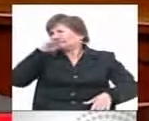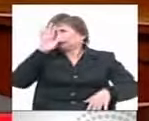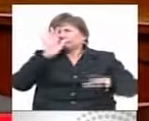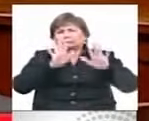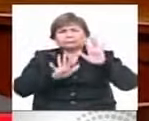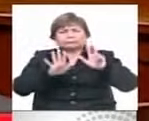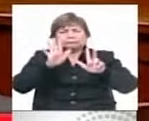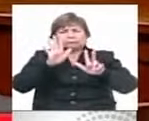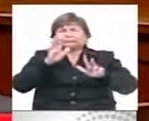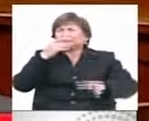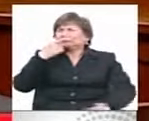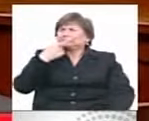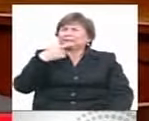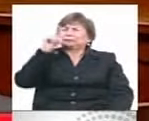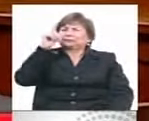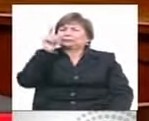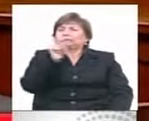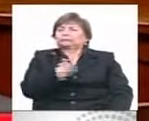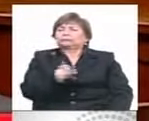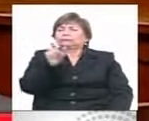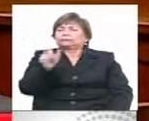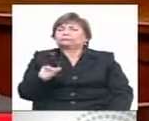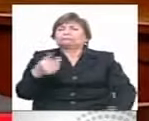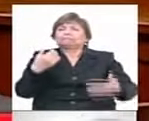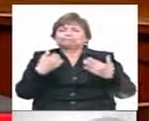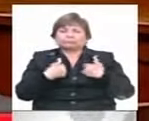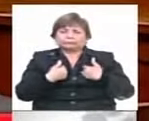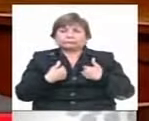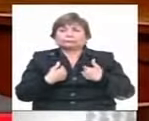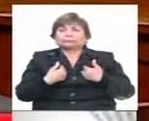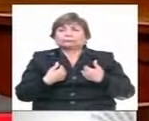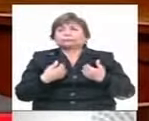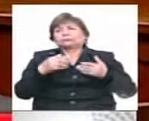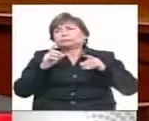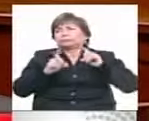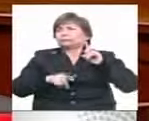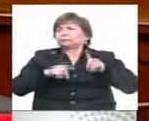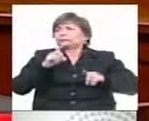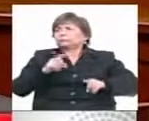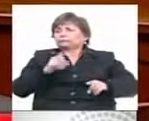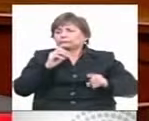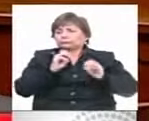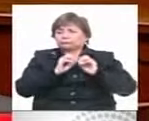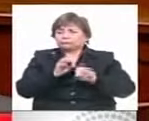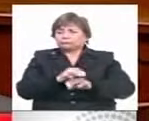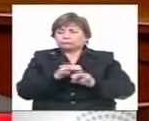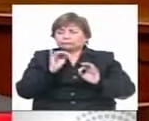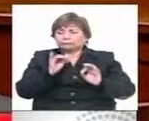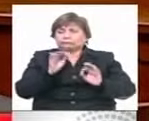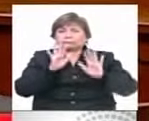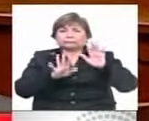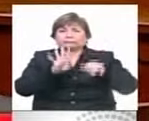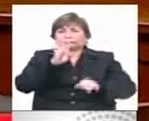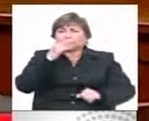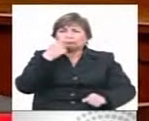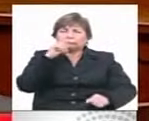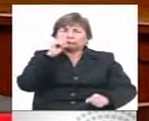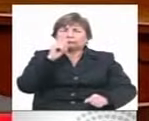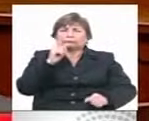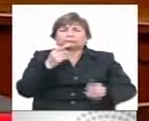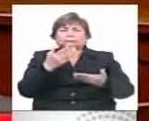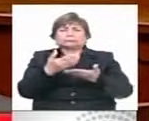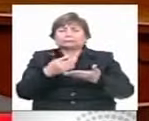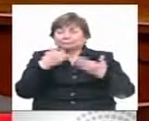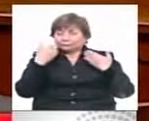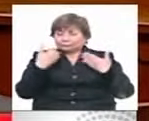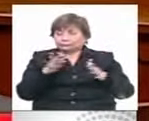18 millones de ciudadanos que cuentan hoy con al menos una dosis y 14 millones cuentan